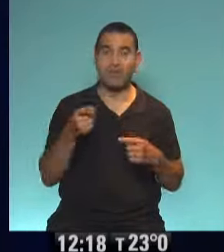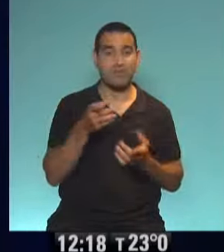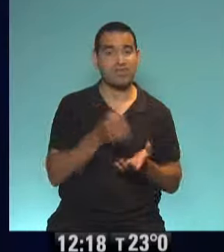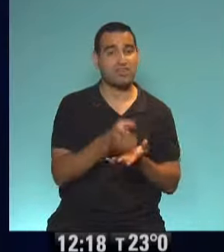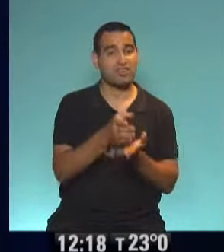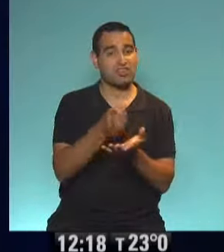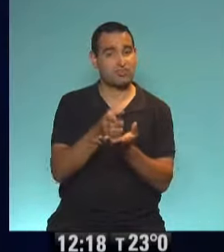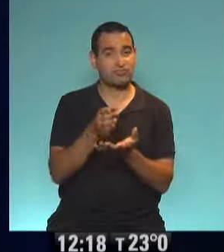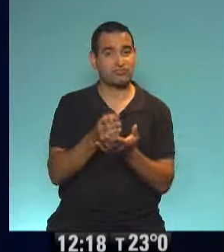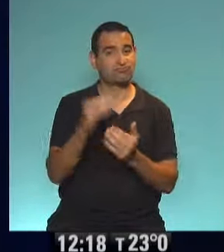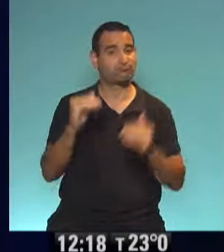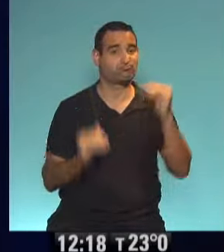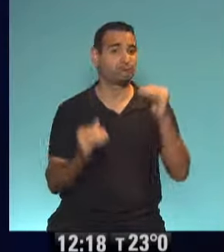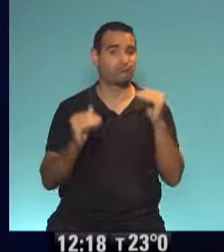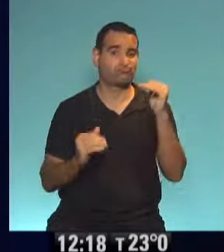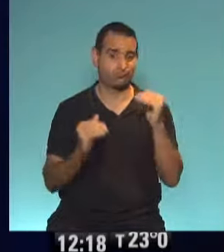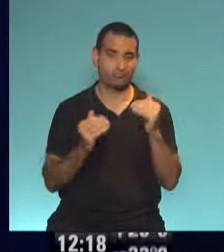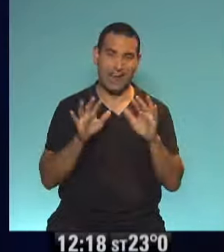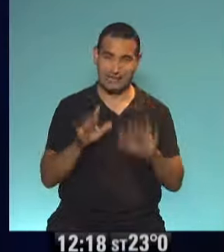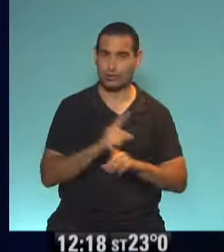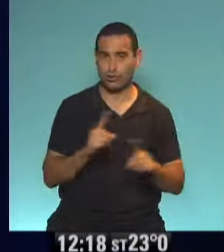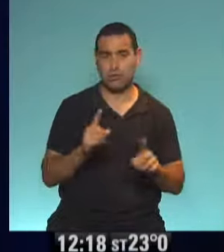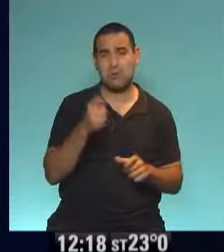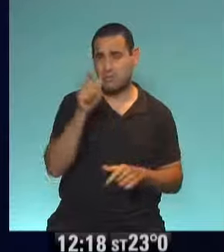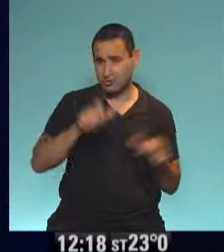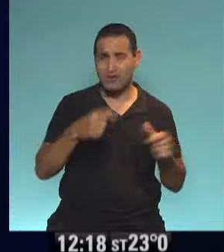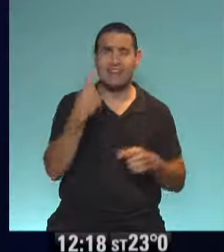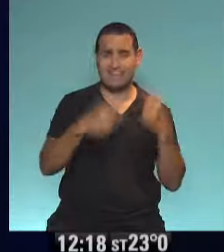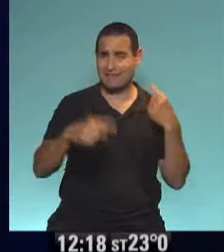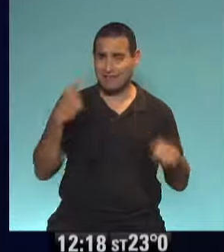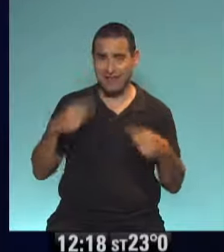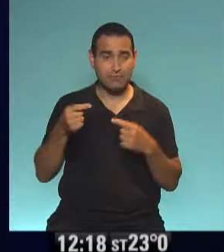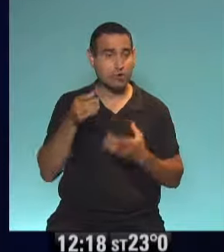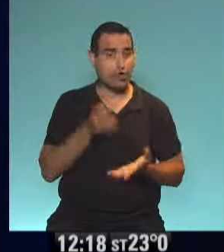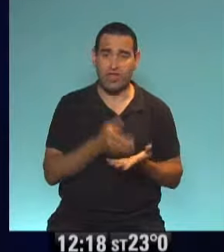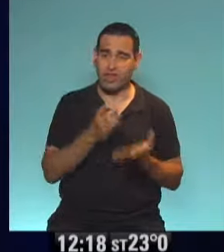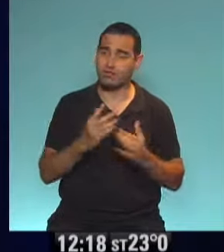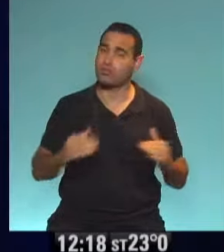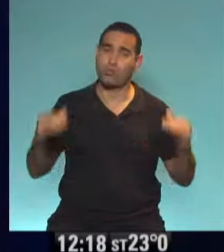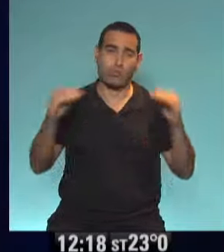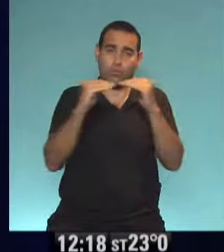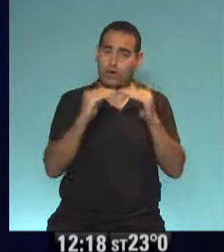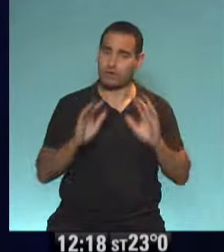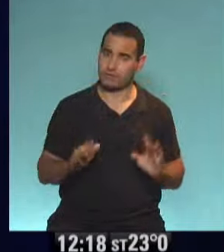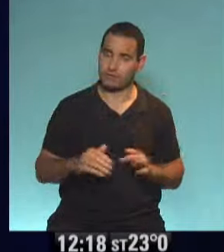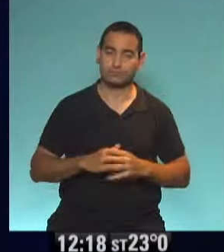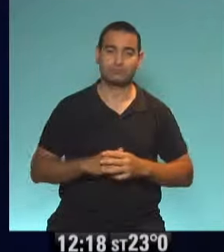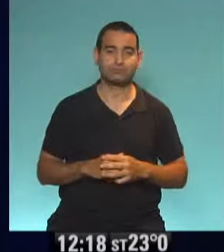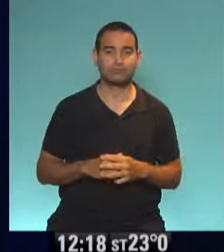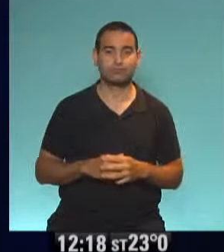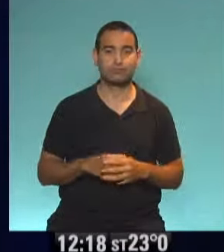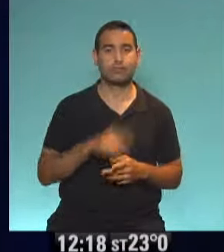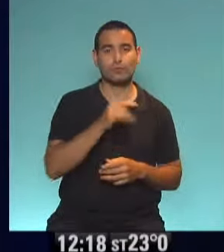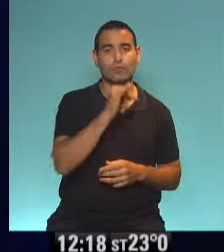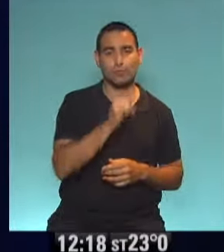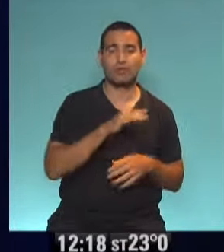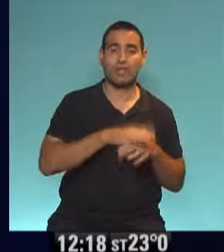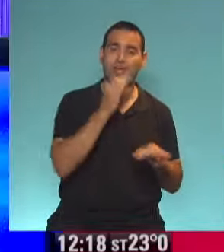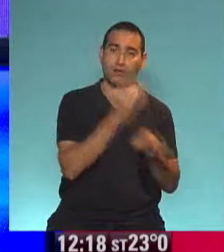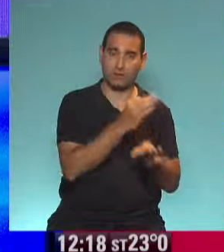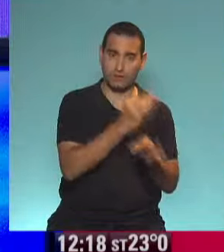algo que no puede pasar más, ¿no? Porque nosotros somos diferentes en un montón de cosas, pero en los derechos tenemos que ser todos y todas iguales. Ahora, estuvieron hablando de la